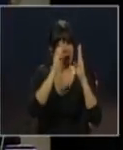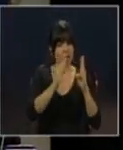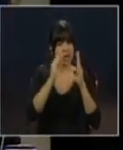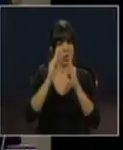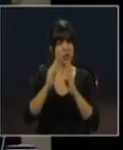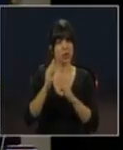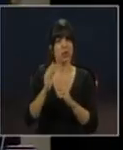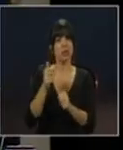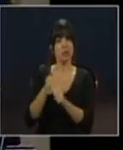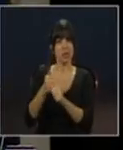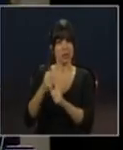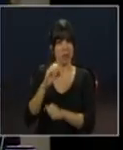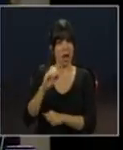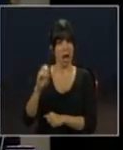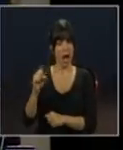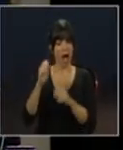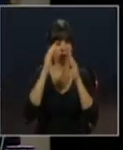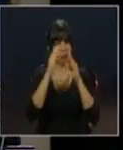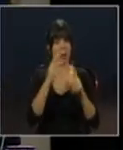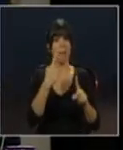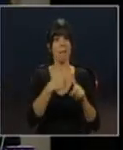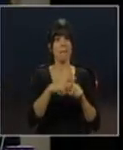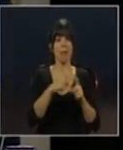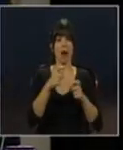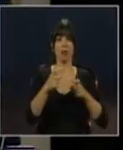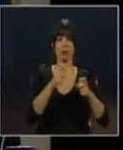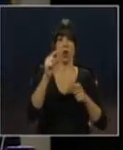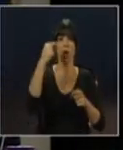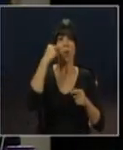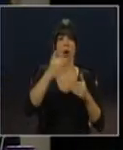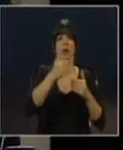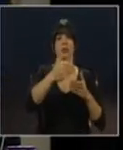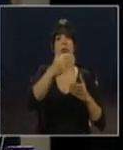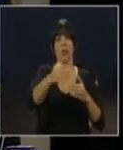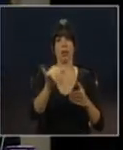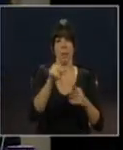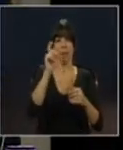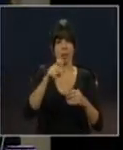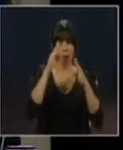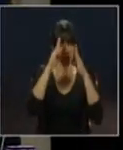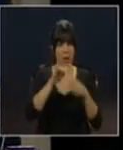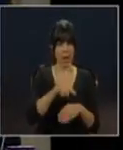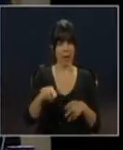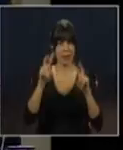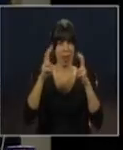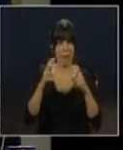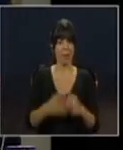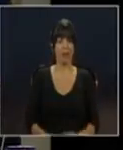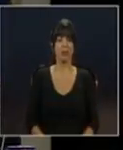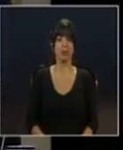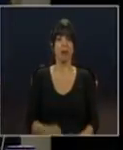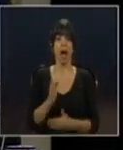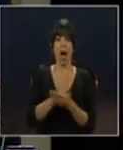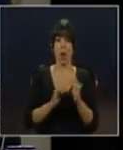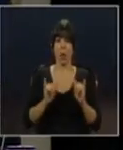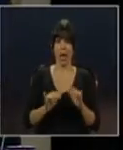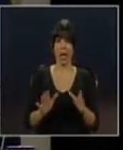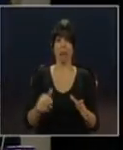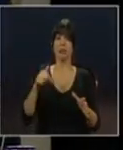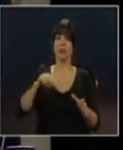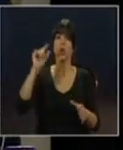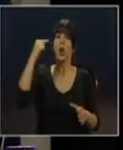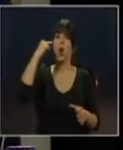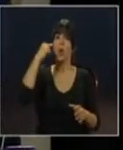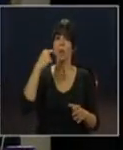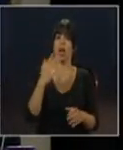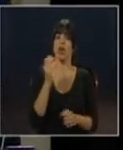de la propia Caja y de quienes gobiernen en las próximas décadas. No obstante lo anterior, esta administración está haciendo